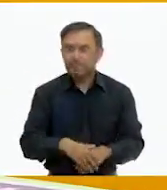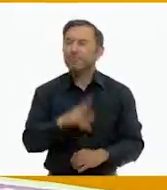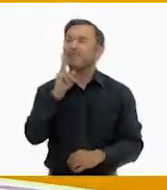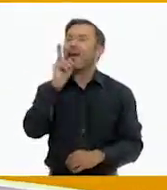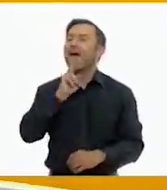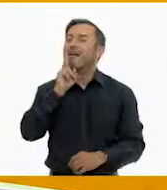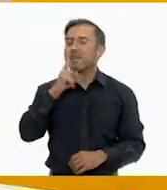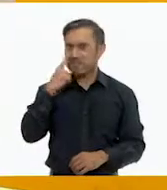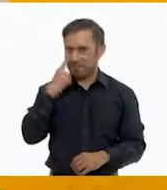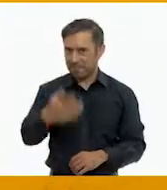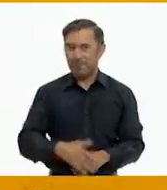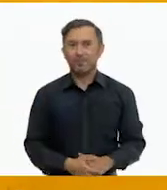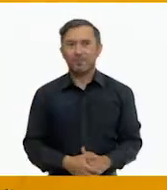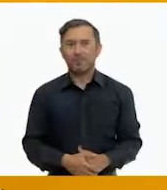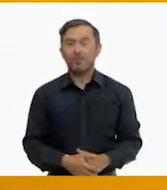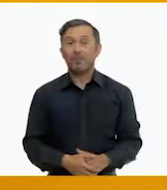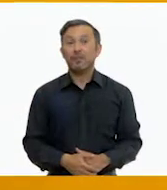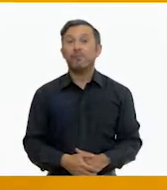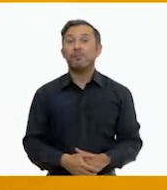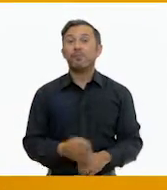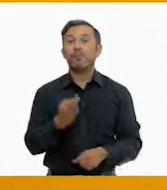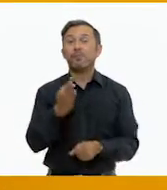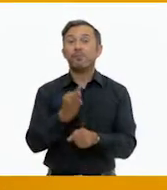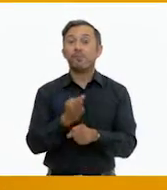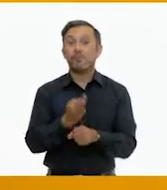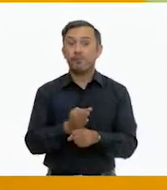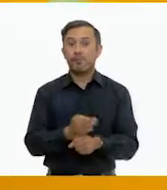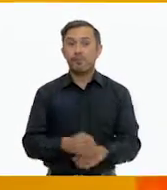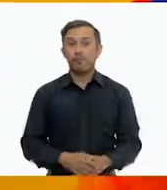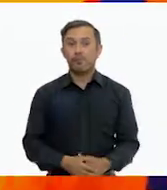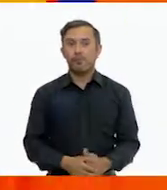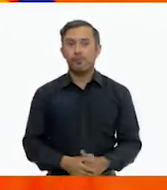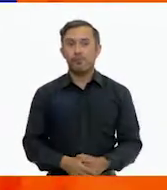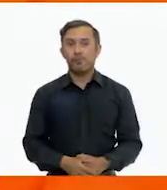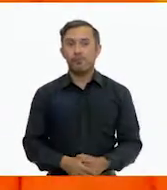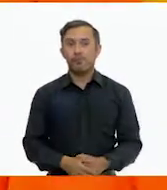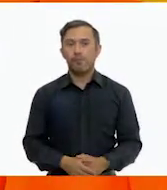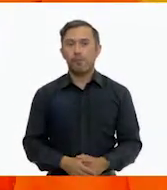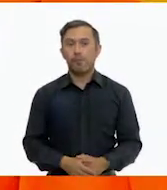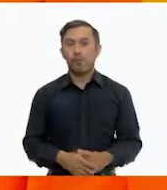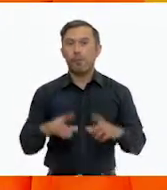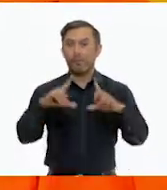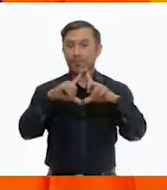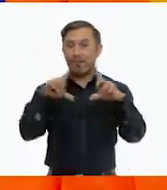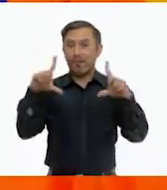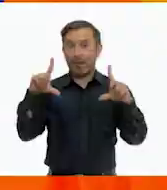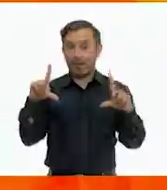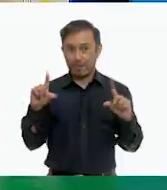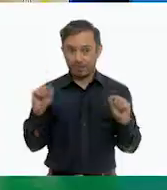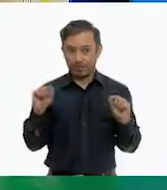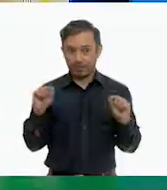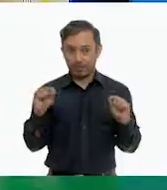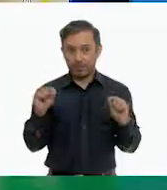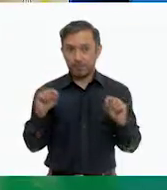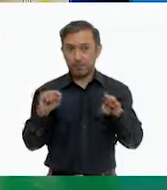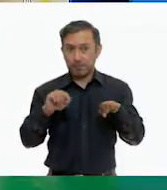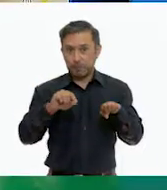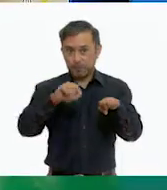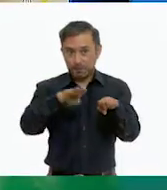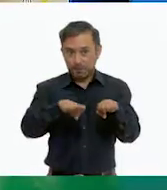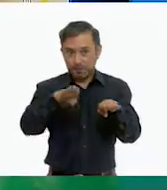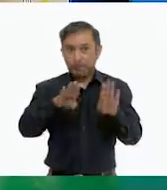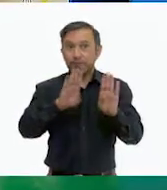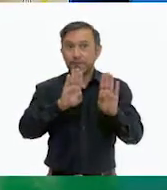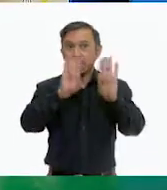haciéndolo. Vamos a colocar nuestras tarjetas de tal manera